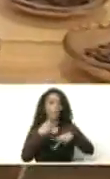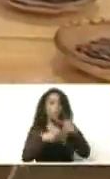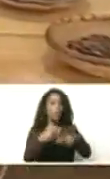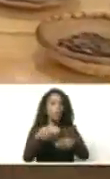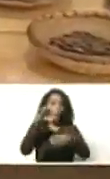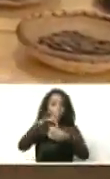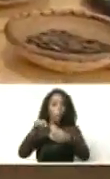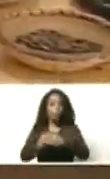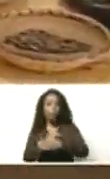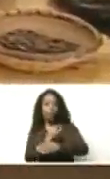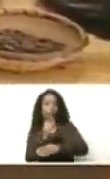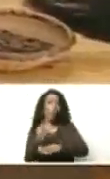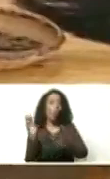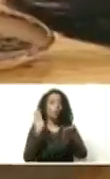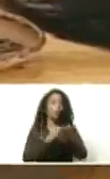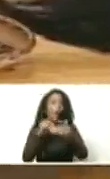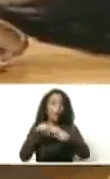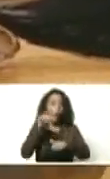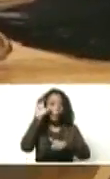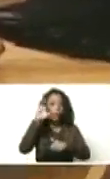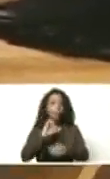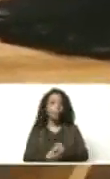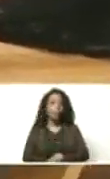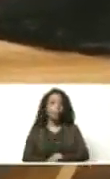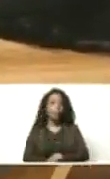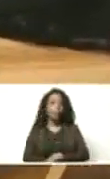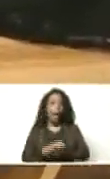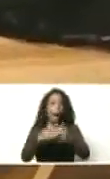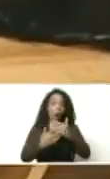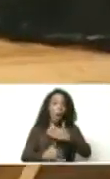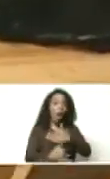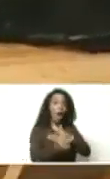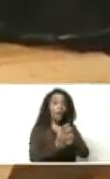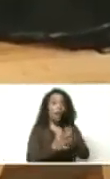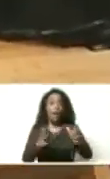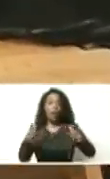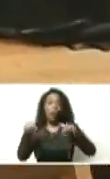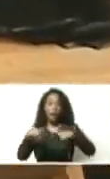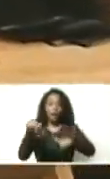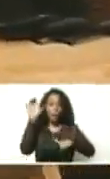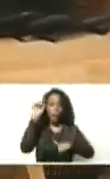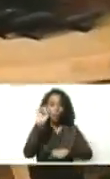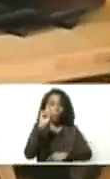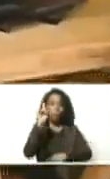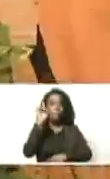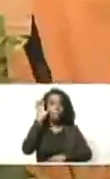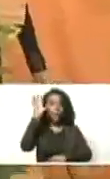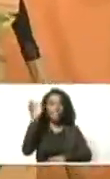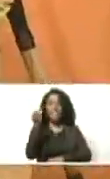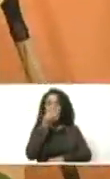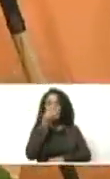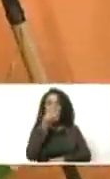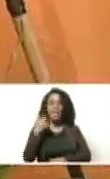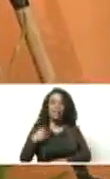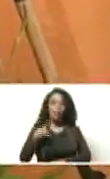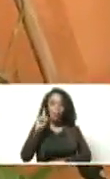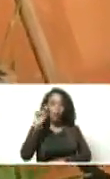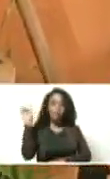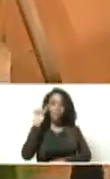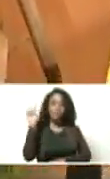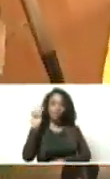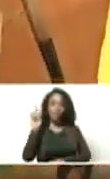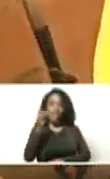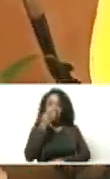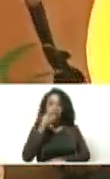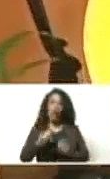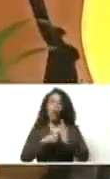resiembra, rearborización del país a lo largo y ancho del país. Un país verde tenemos, tenemos que tener una Venezuela verde